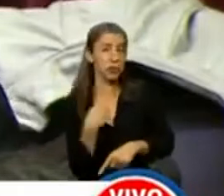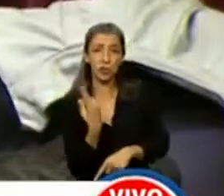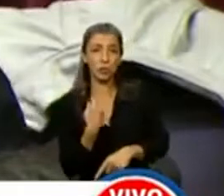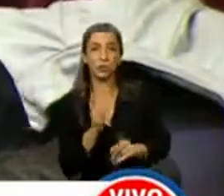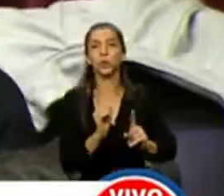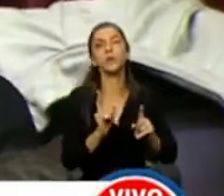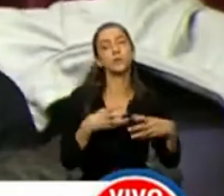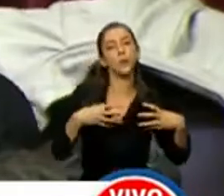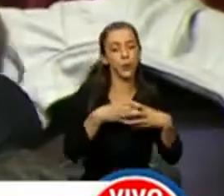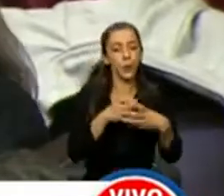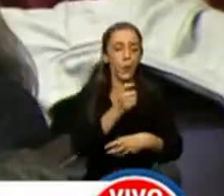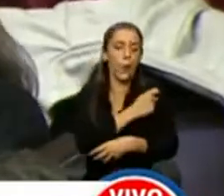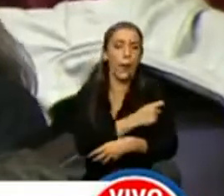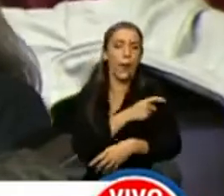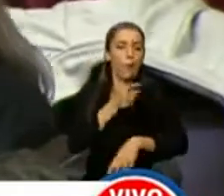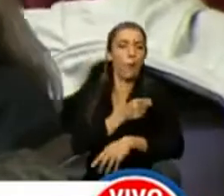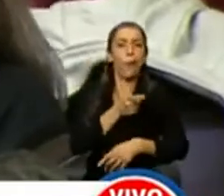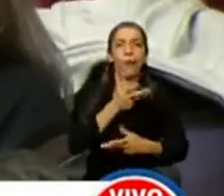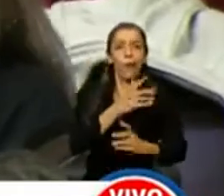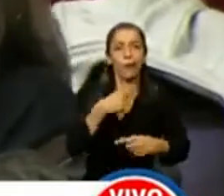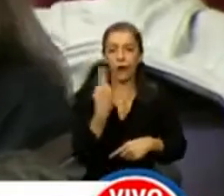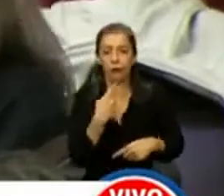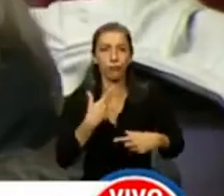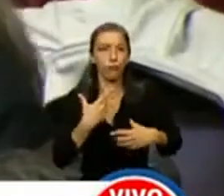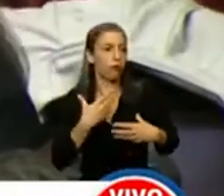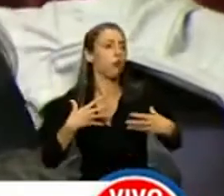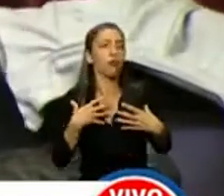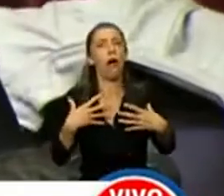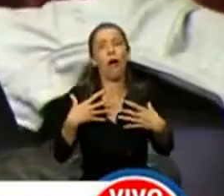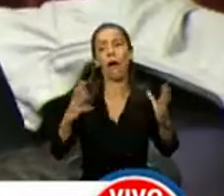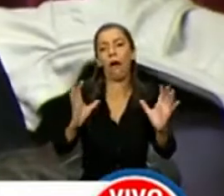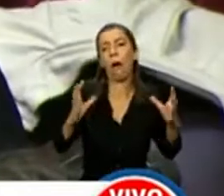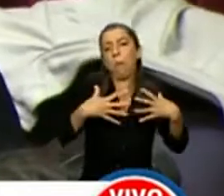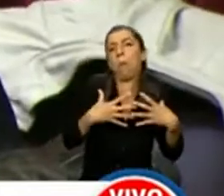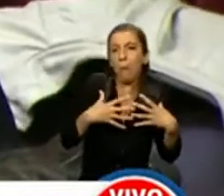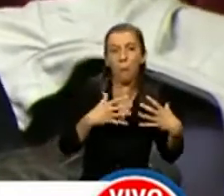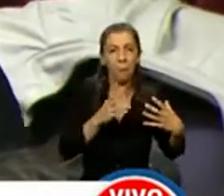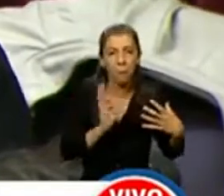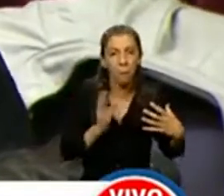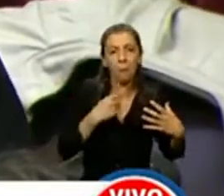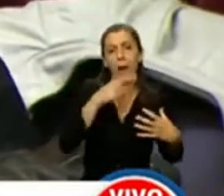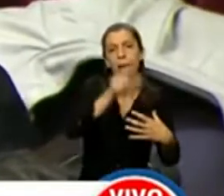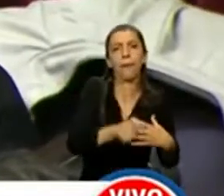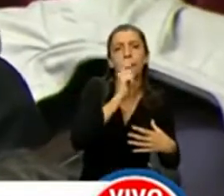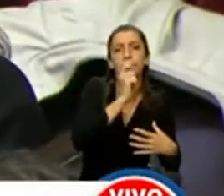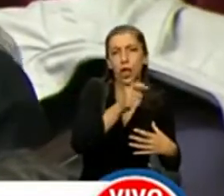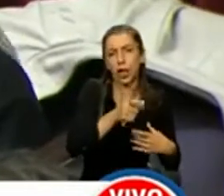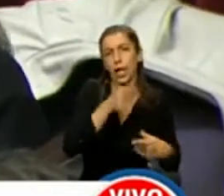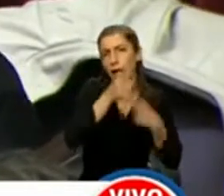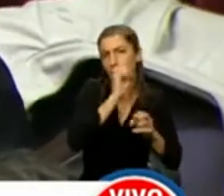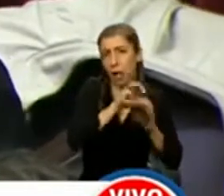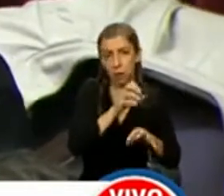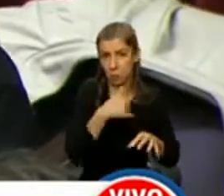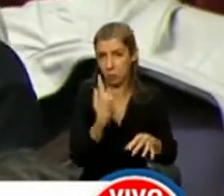que recién mencionaban aquí, que escracharon al periodista Alejandro Berkovich y a su equipo, y me sumo a lo que